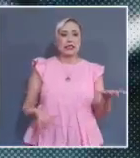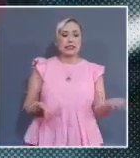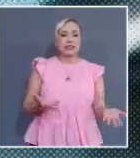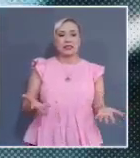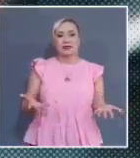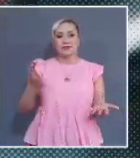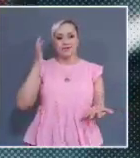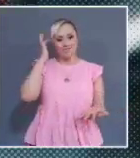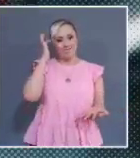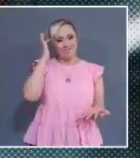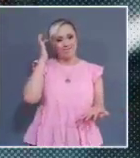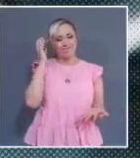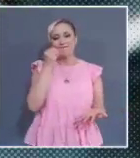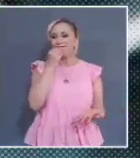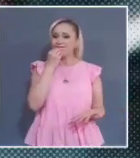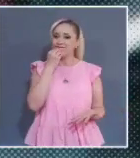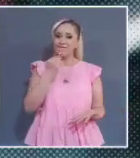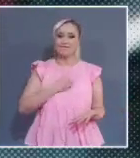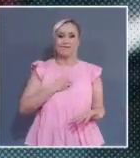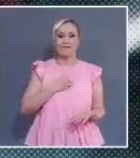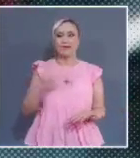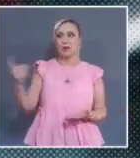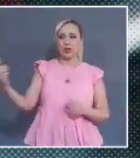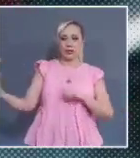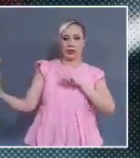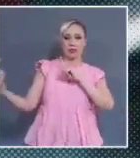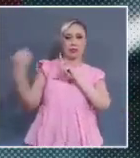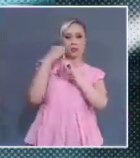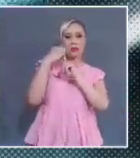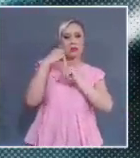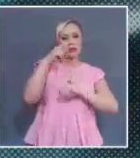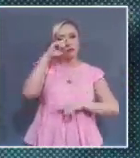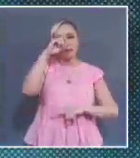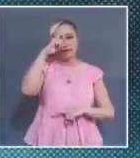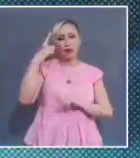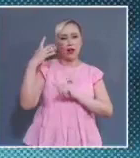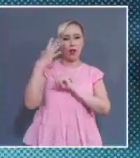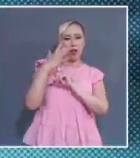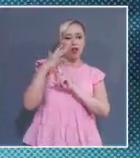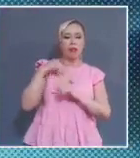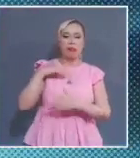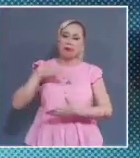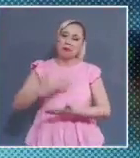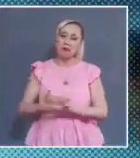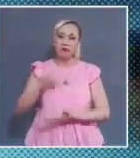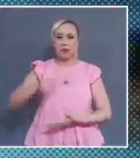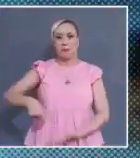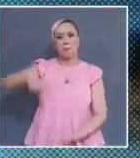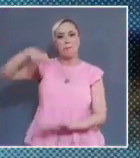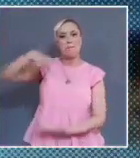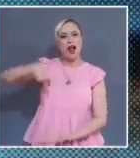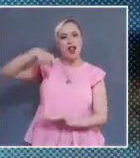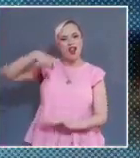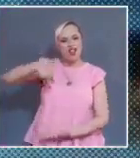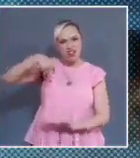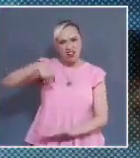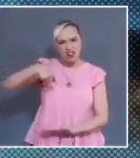y pues se aprovecharon de mí haciéndome el ofrecimiento de llevar una maleta, un